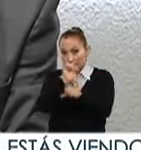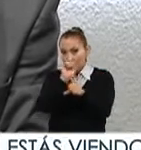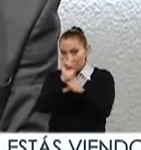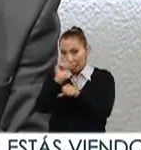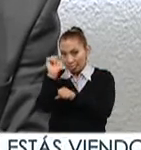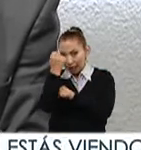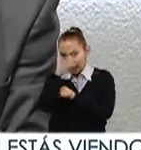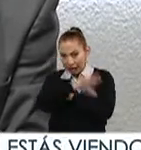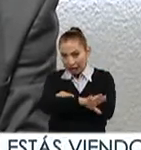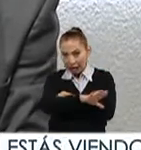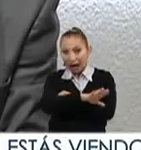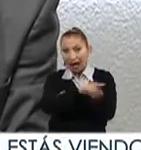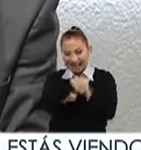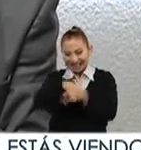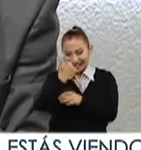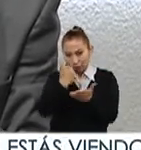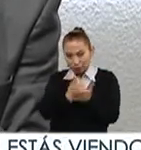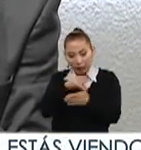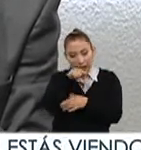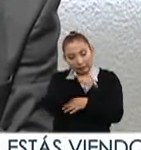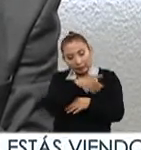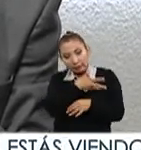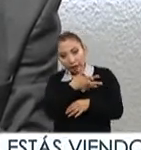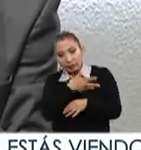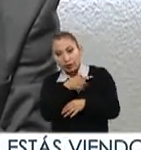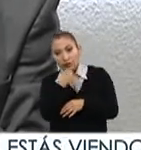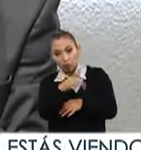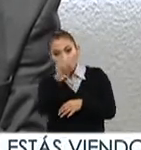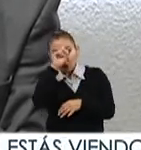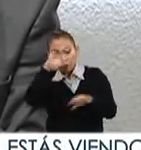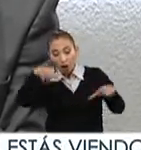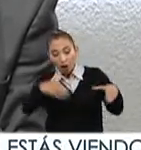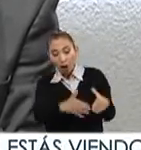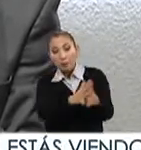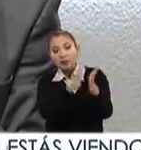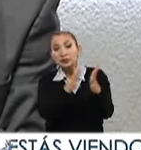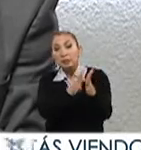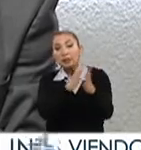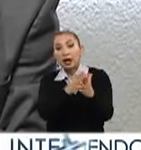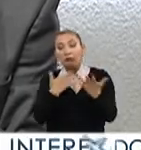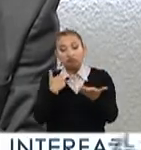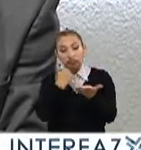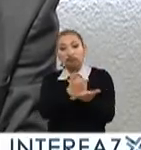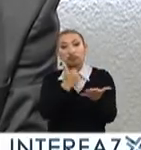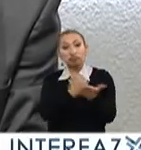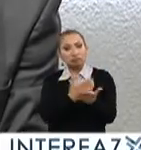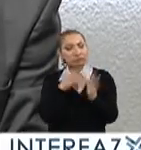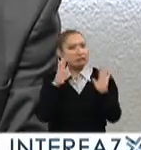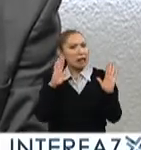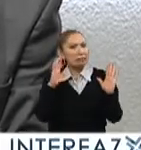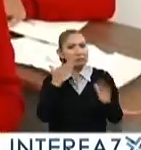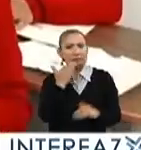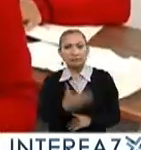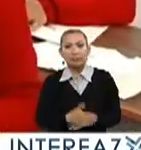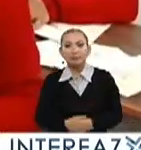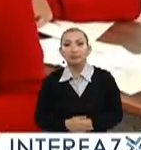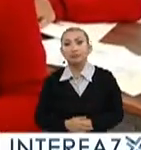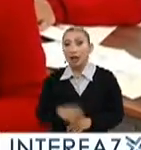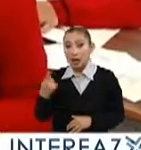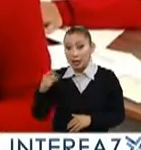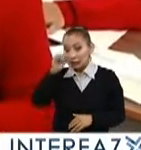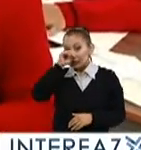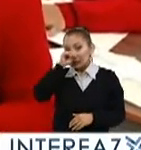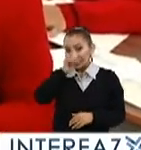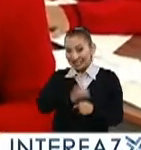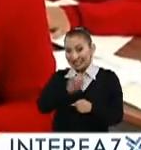secundarias técnicas de esta ciudad tienen consejos de participación social que son una maravilla. De acuerdo con